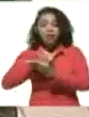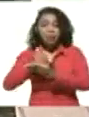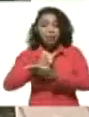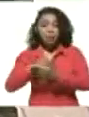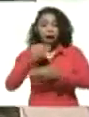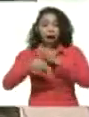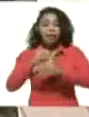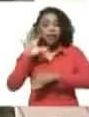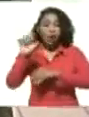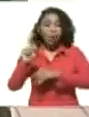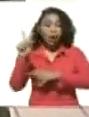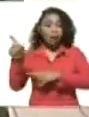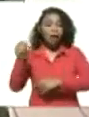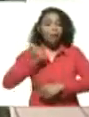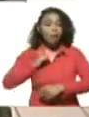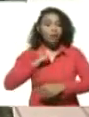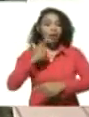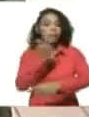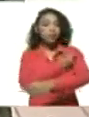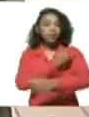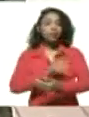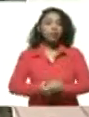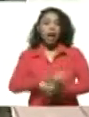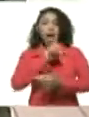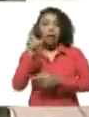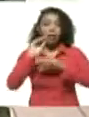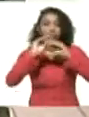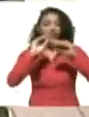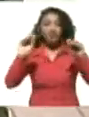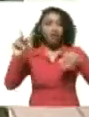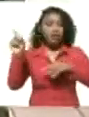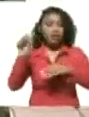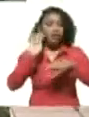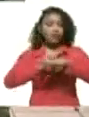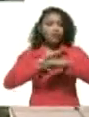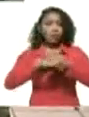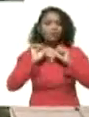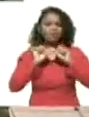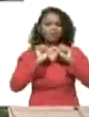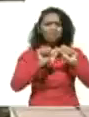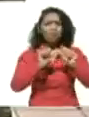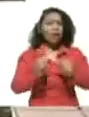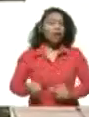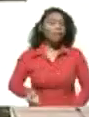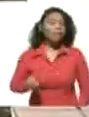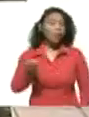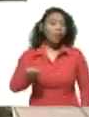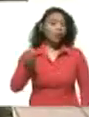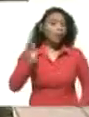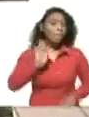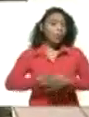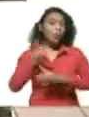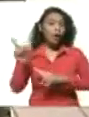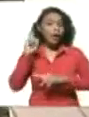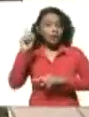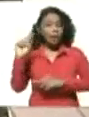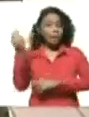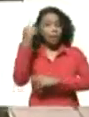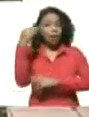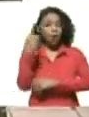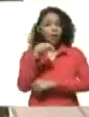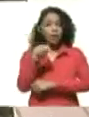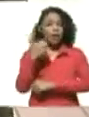adquirir un medicamento aprovechó y se vacuna ese es el llamado un llamado permanente y muy importante porque a partir del primero de noviembre